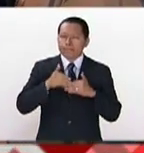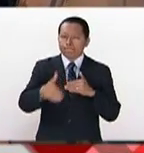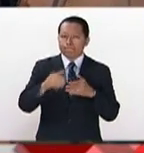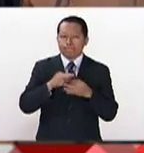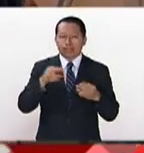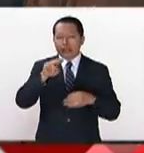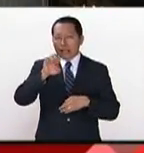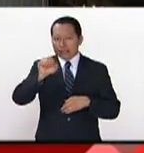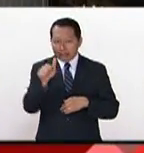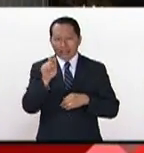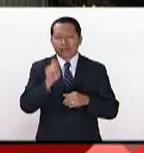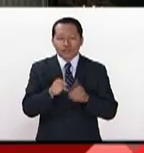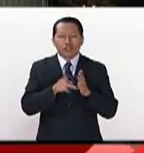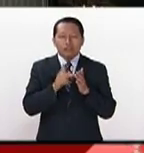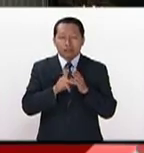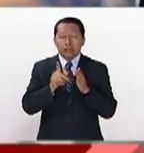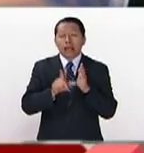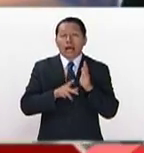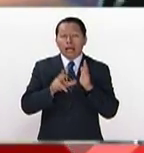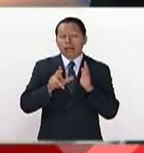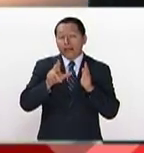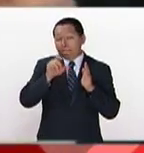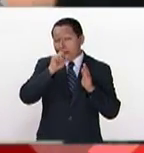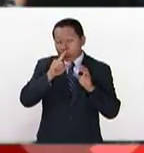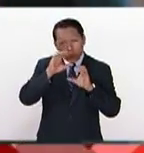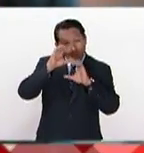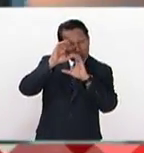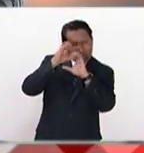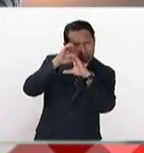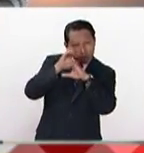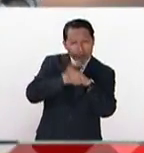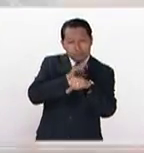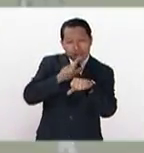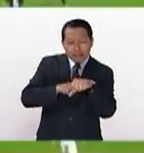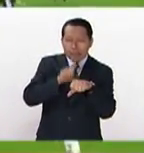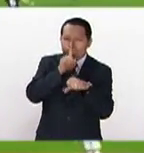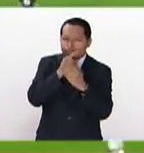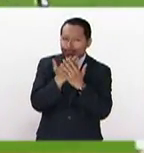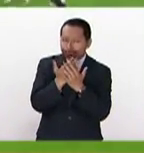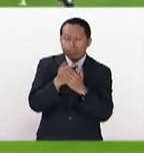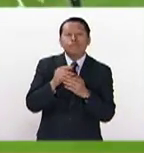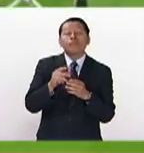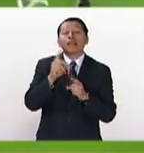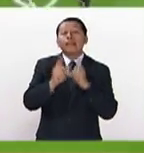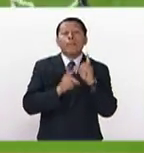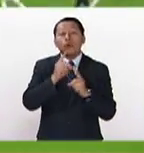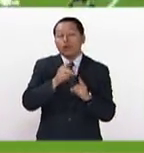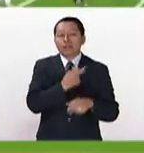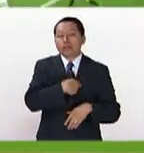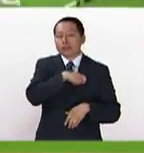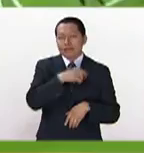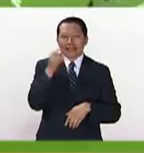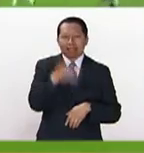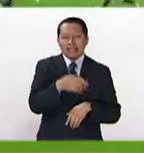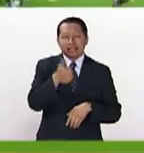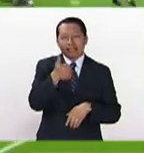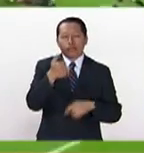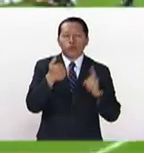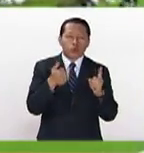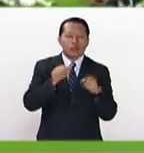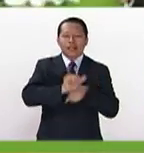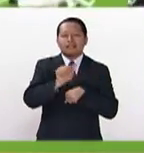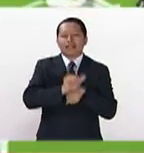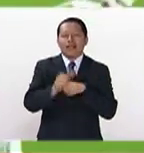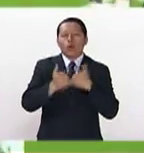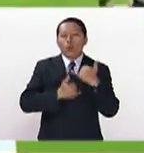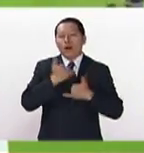adelante, la NASA retrasó de nuevo el lanzamiento del telescopio espacial James Webb. Y en los deportes, España goleó 6-1 a Argentina en juego